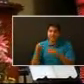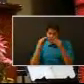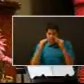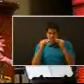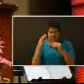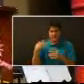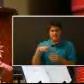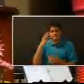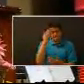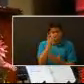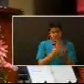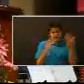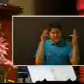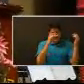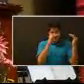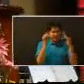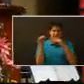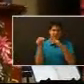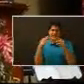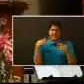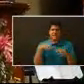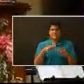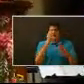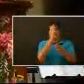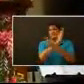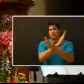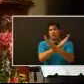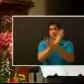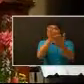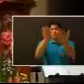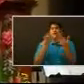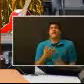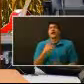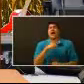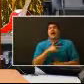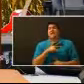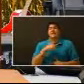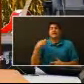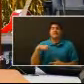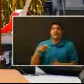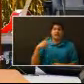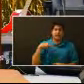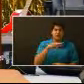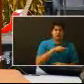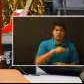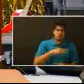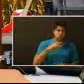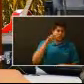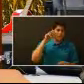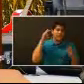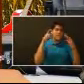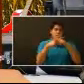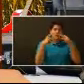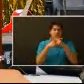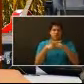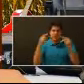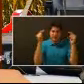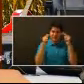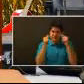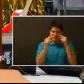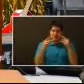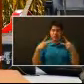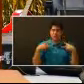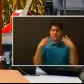nos van a equipar para que estemos protegidos, nos van a dar armas para que podamos enfrentar al enemigo. Y hay muchas